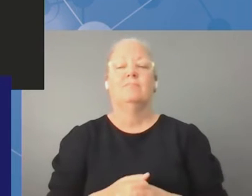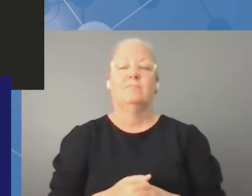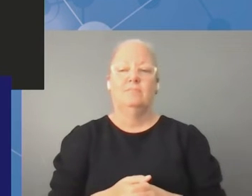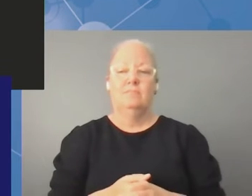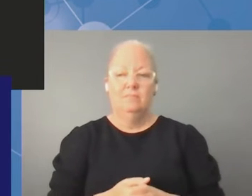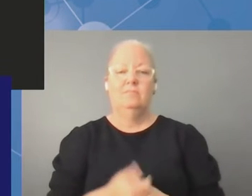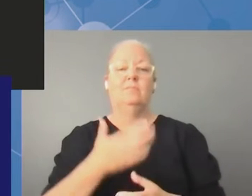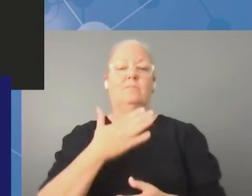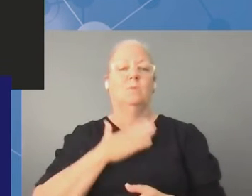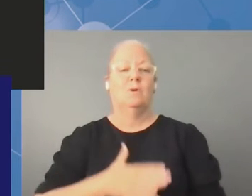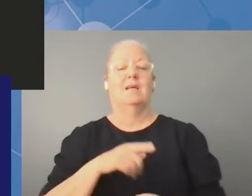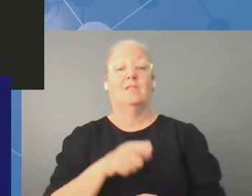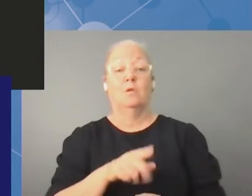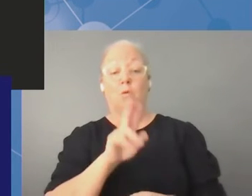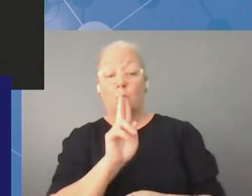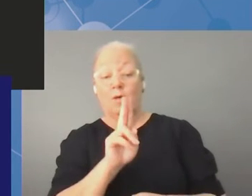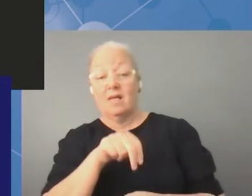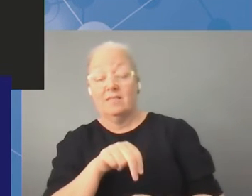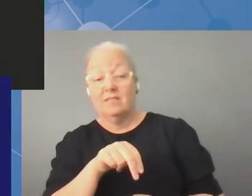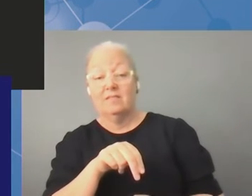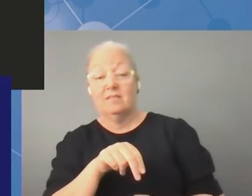iniciativas de los jóvenes